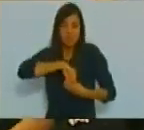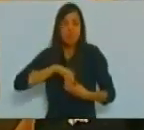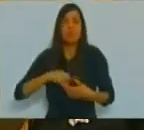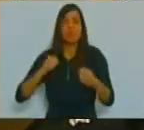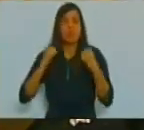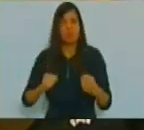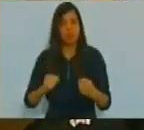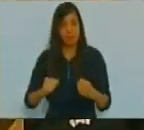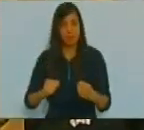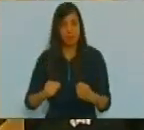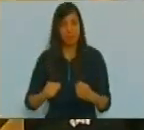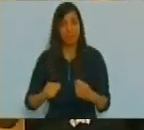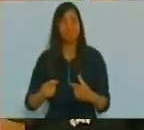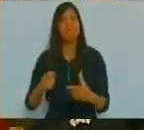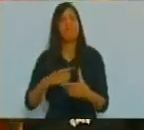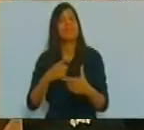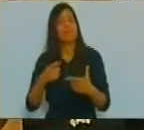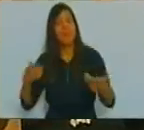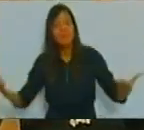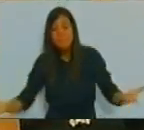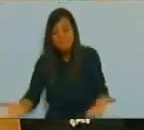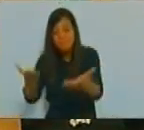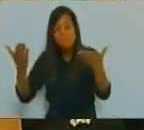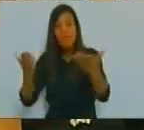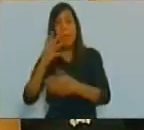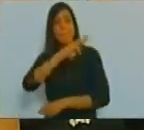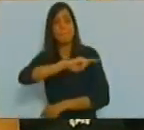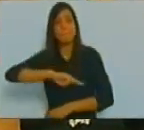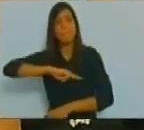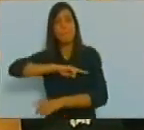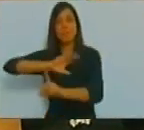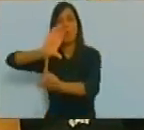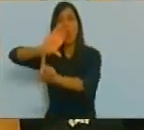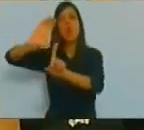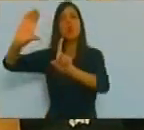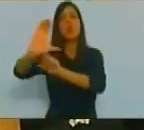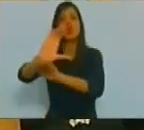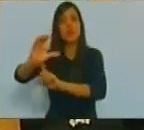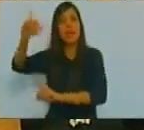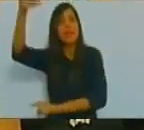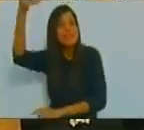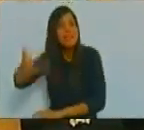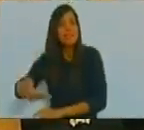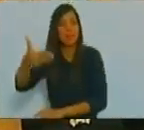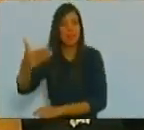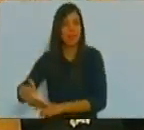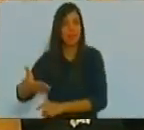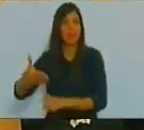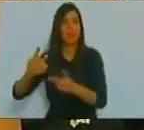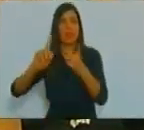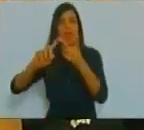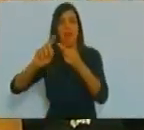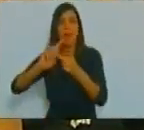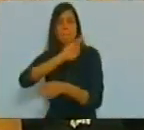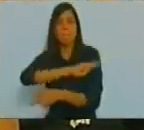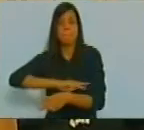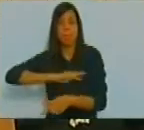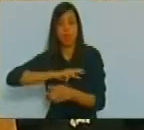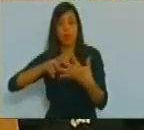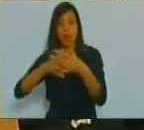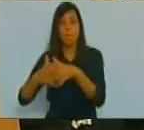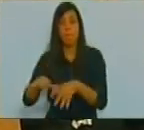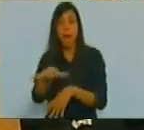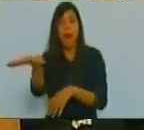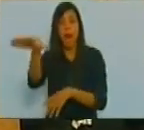reimpulso necesario de la misión cultura corazón adentro de la misión barrio adentro deportivo